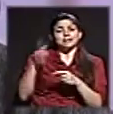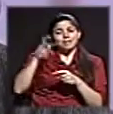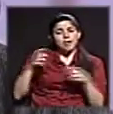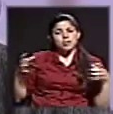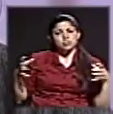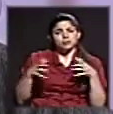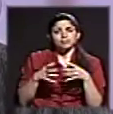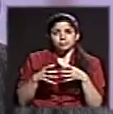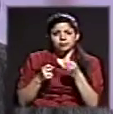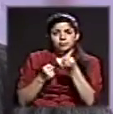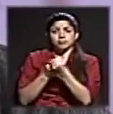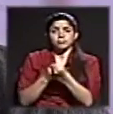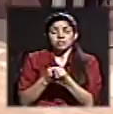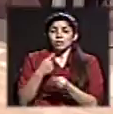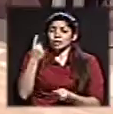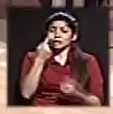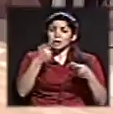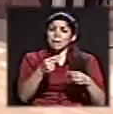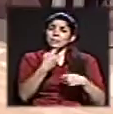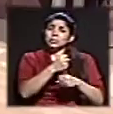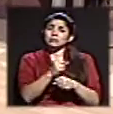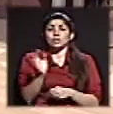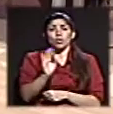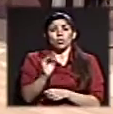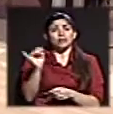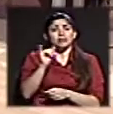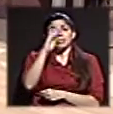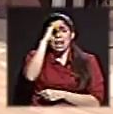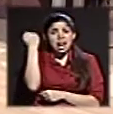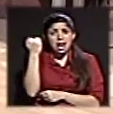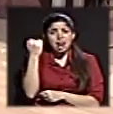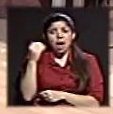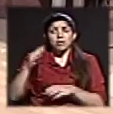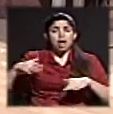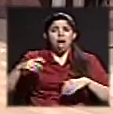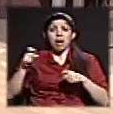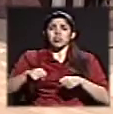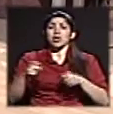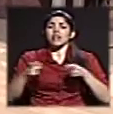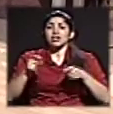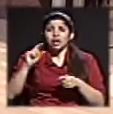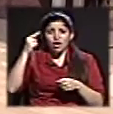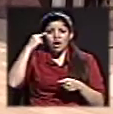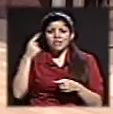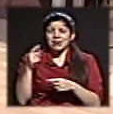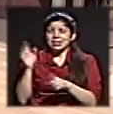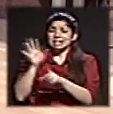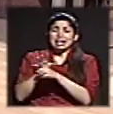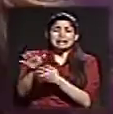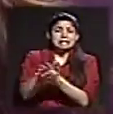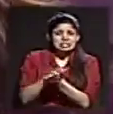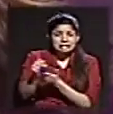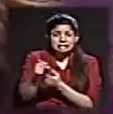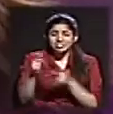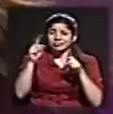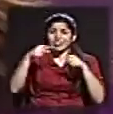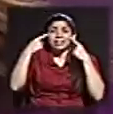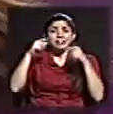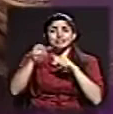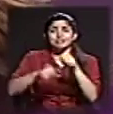Eso no solo pasa en las municipalidades, hay que ver el caso de Laura Chinchilla que no la han dejado gobernar. cómo la han hecho menos, no le han permitido salir adelante